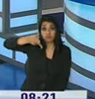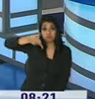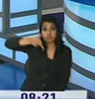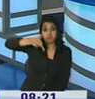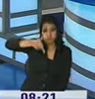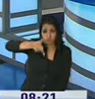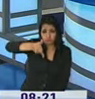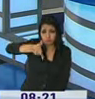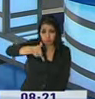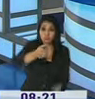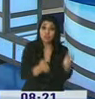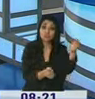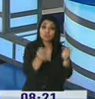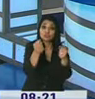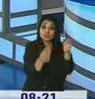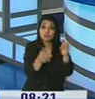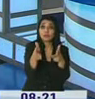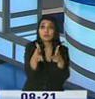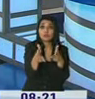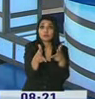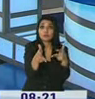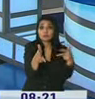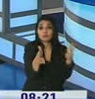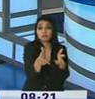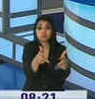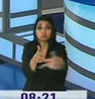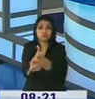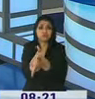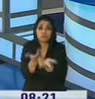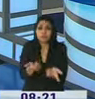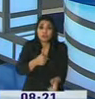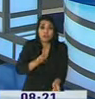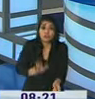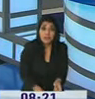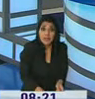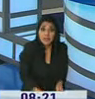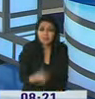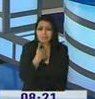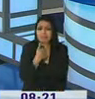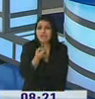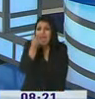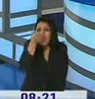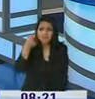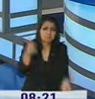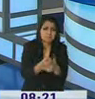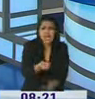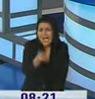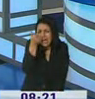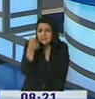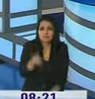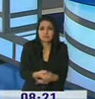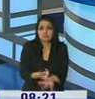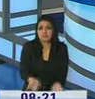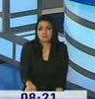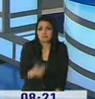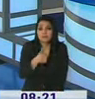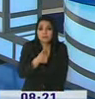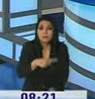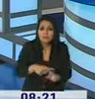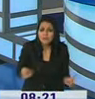adecuada, el chofer del bus decidió hacer esto. Y si no frenamos de golpe, nos pegamos un accidente terrible,